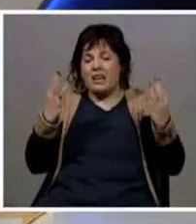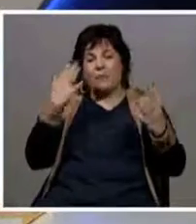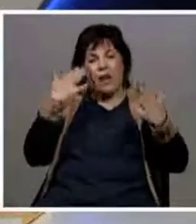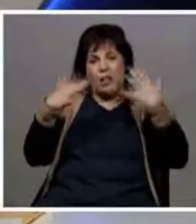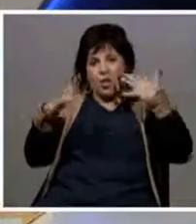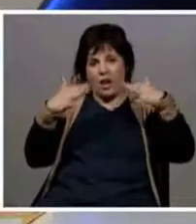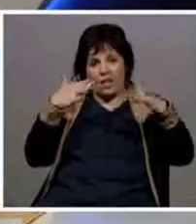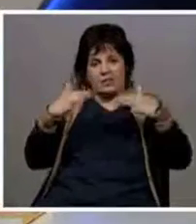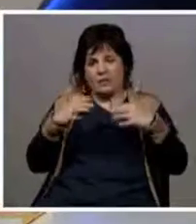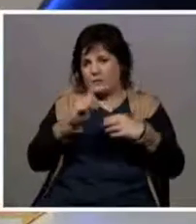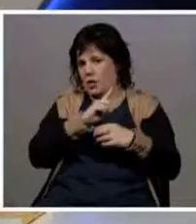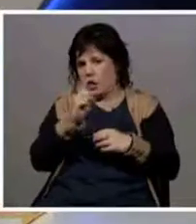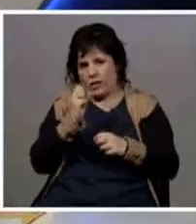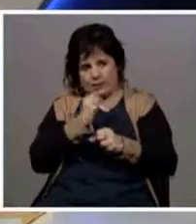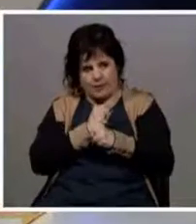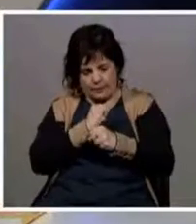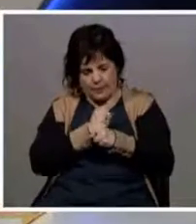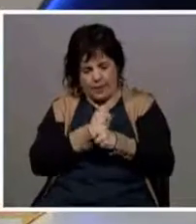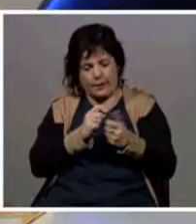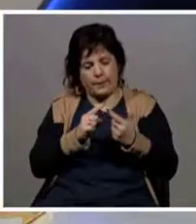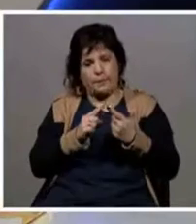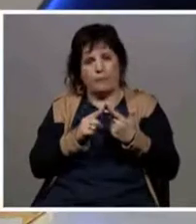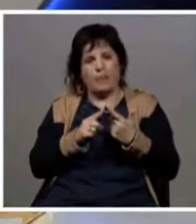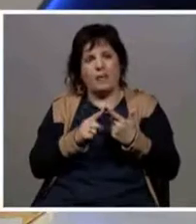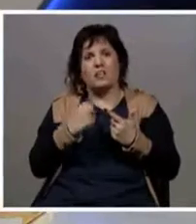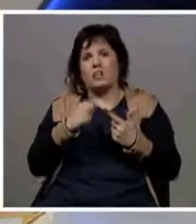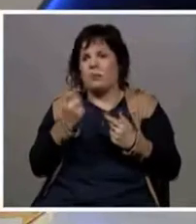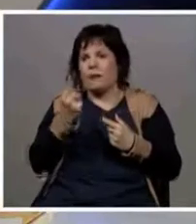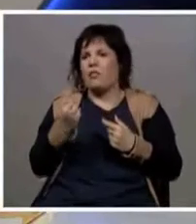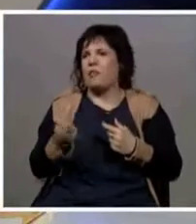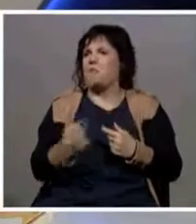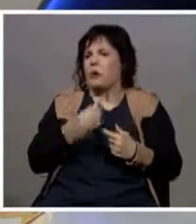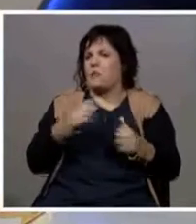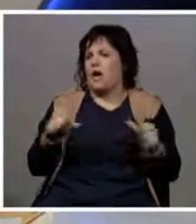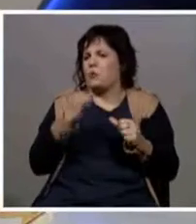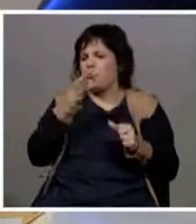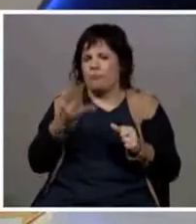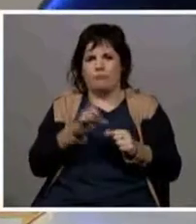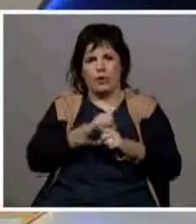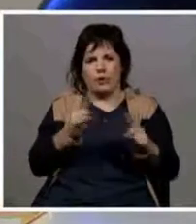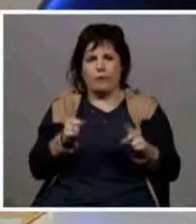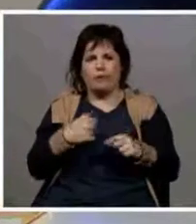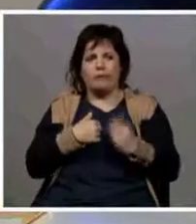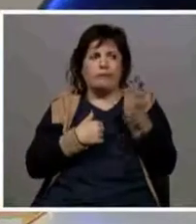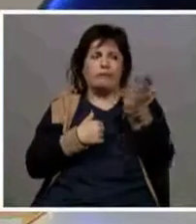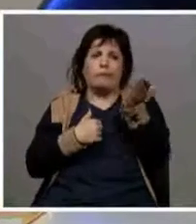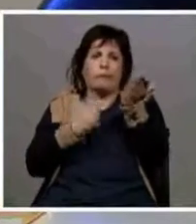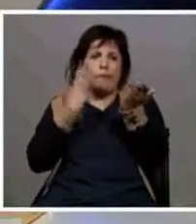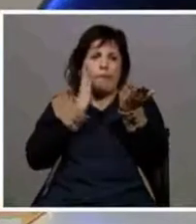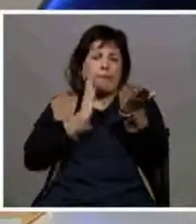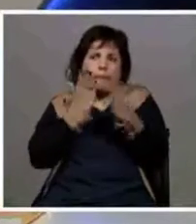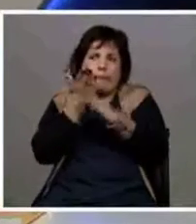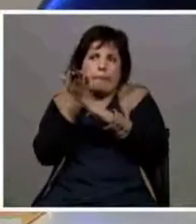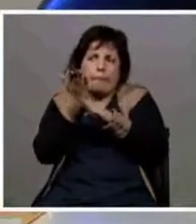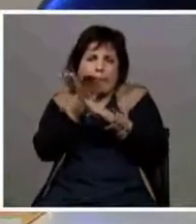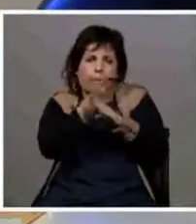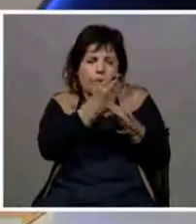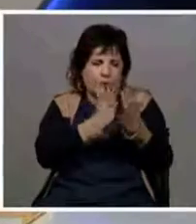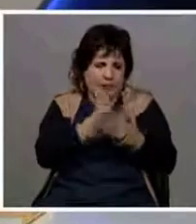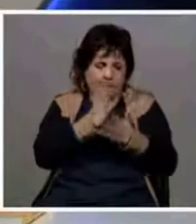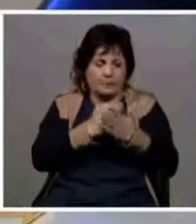no trabajan de manera remunerada por tanto no tiene autonomía económica mínima es decir mínima autonomía económica